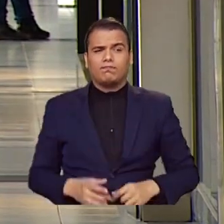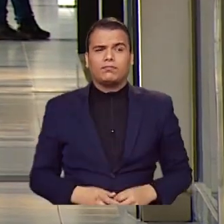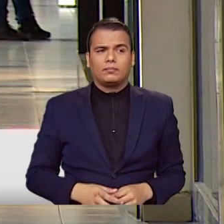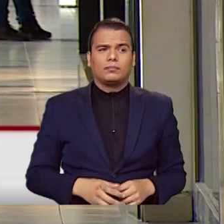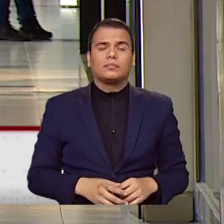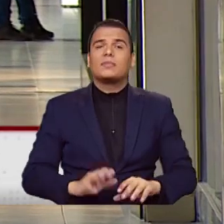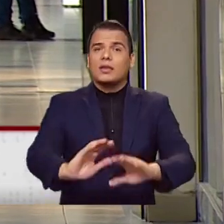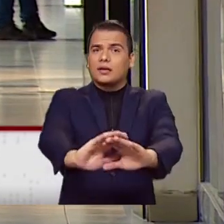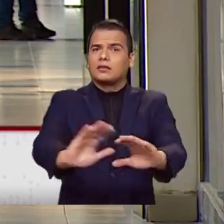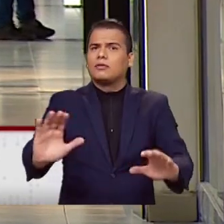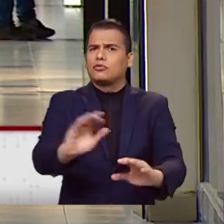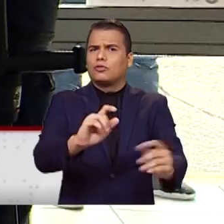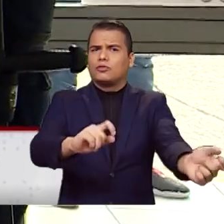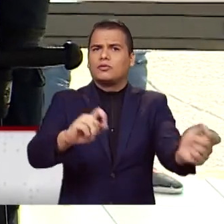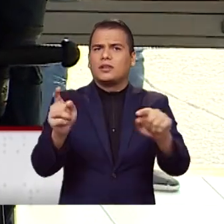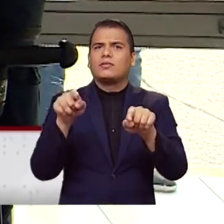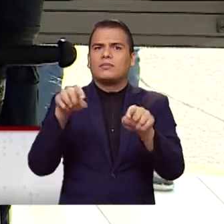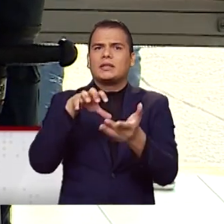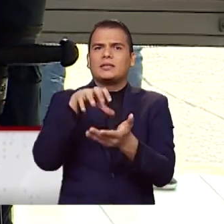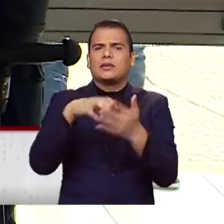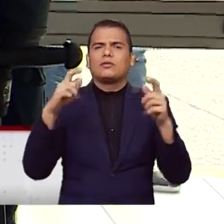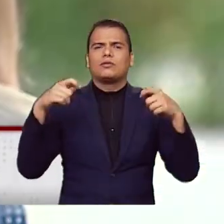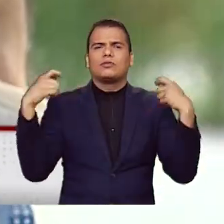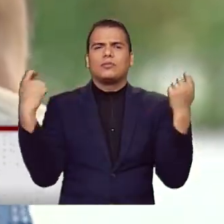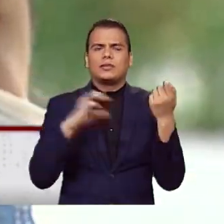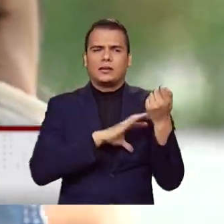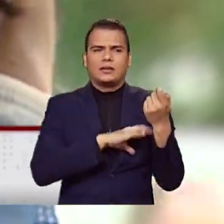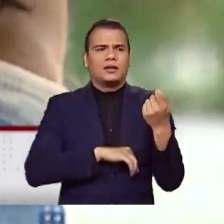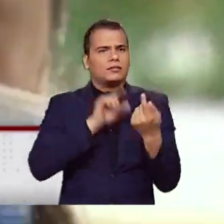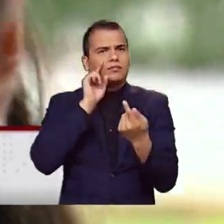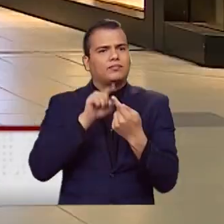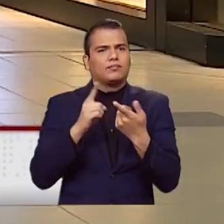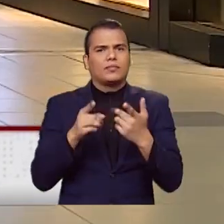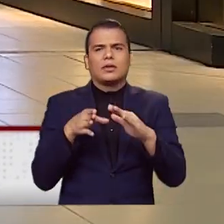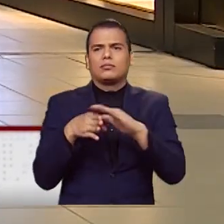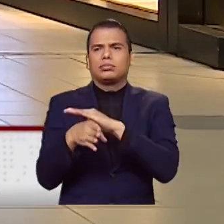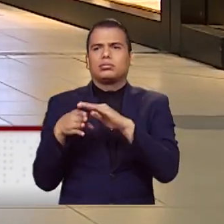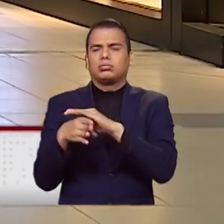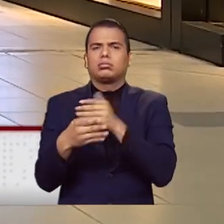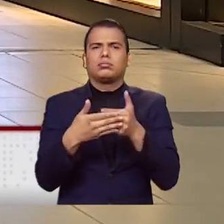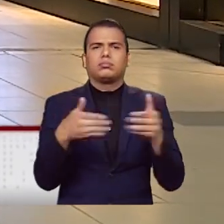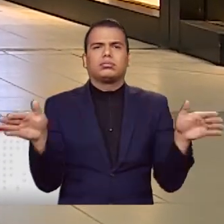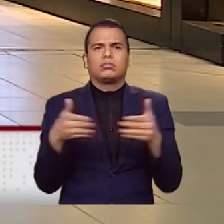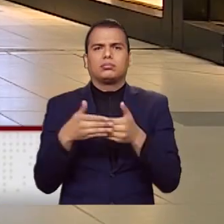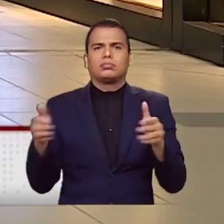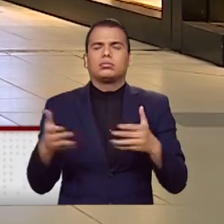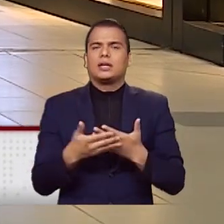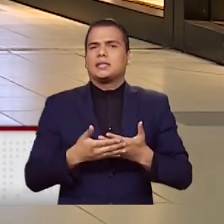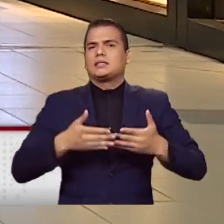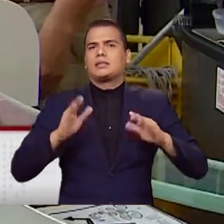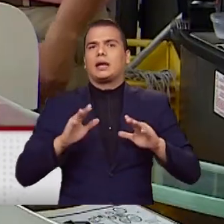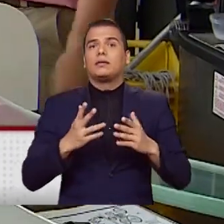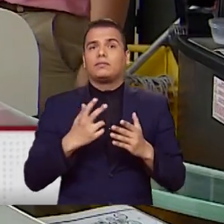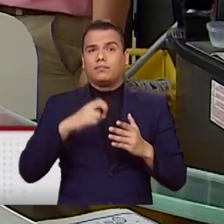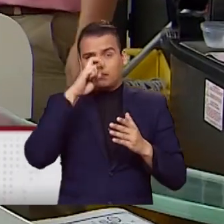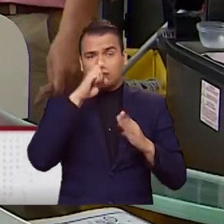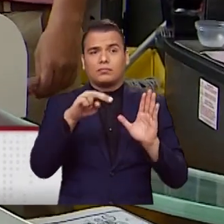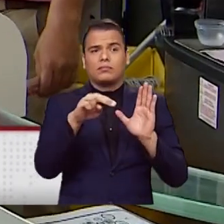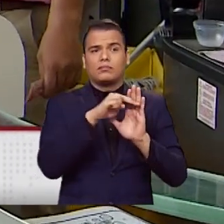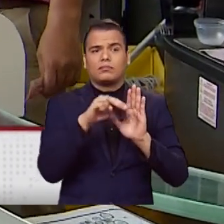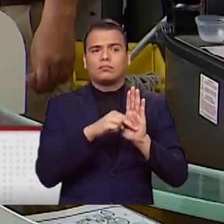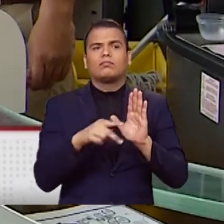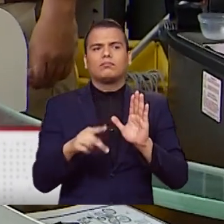Más que listos aseguran estar los centros comerciales de la ciudad para lo que será su reapertura. Los protocolos de bioseguridad ya